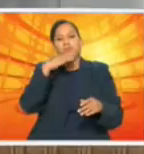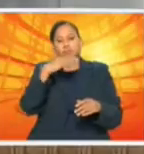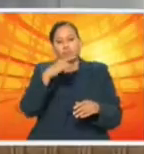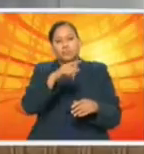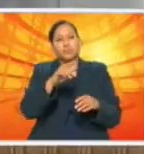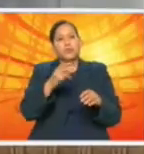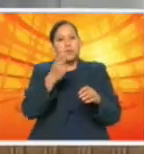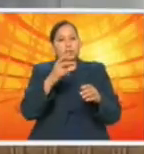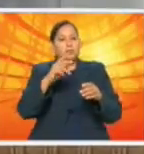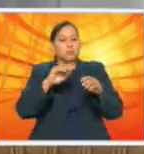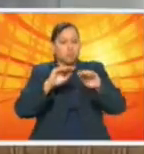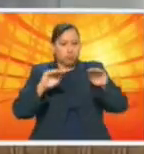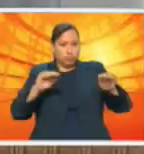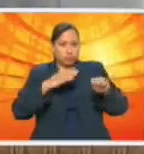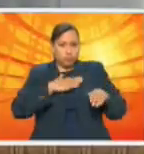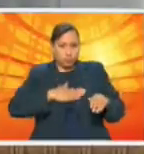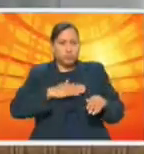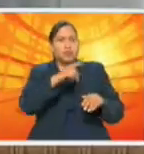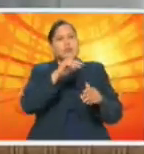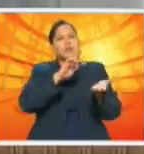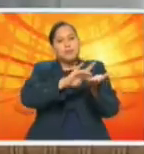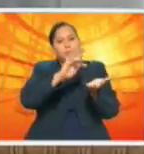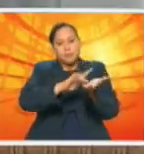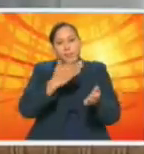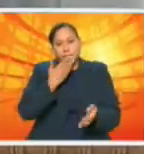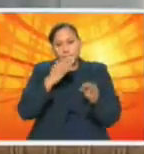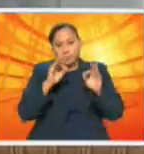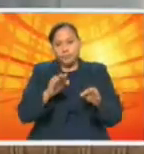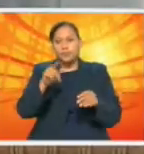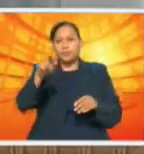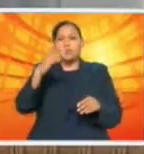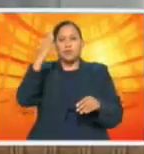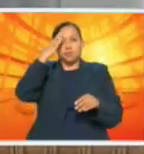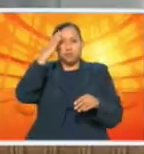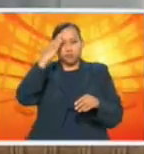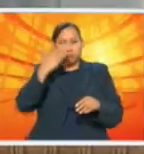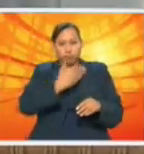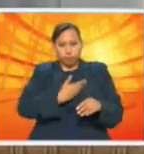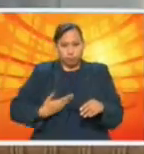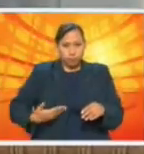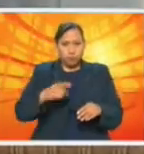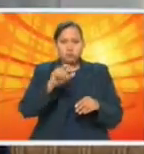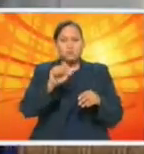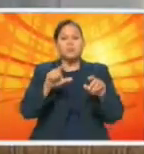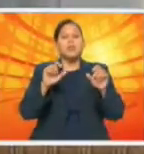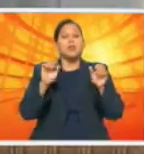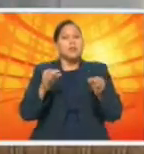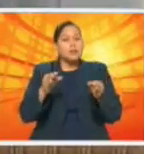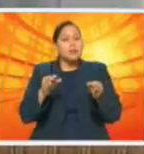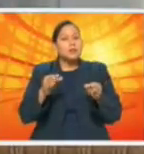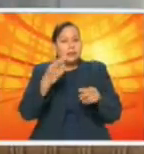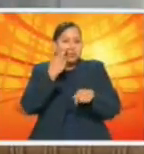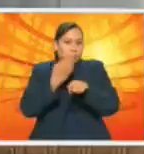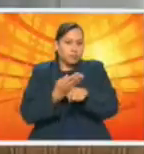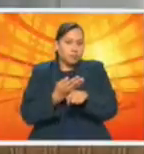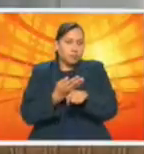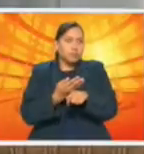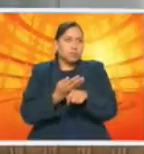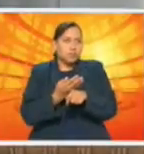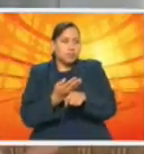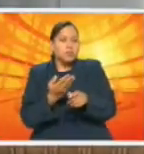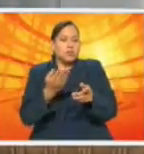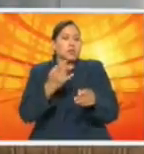tú como presidente de este instituto que estás... por supuesto, encargado y